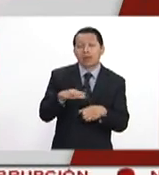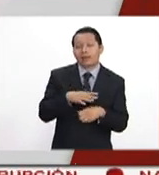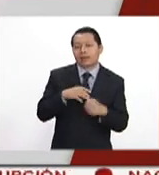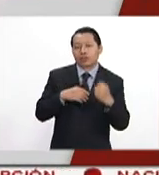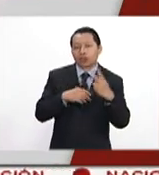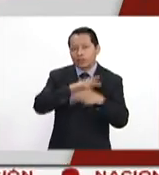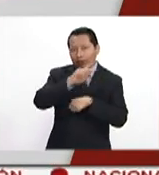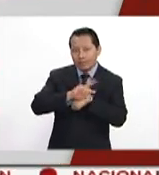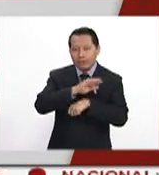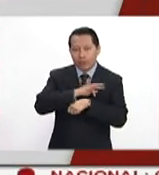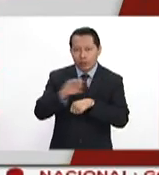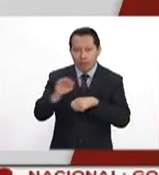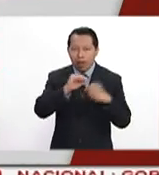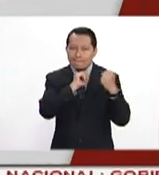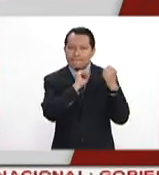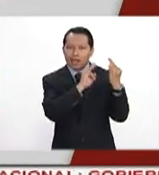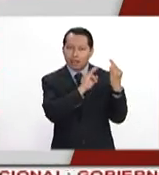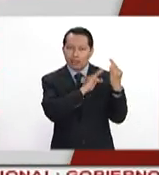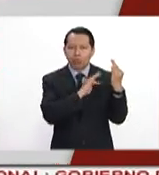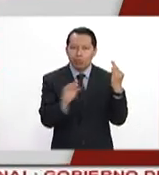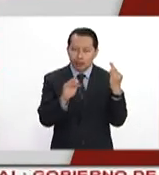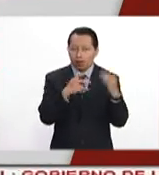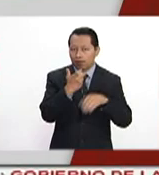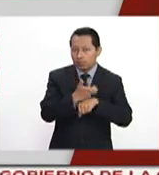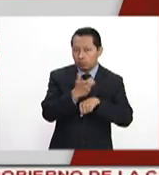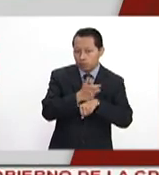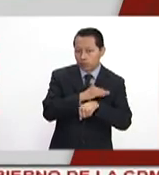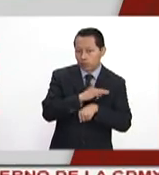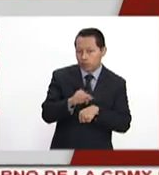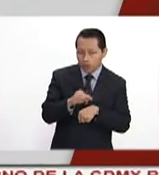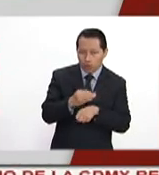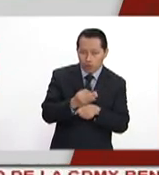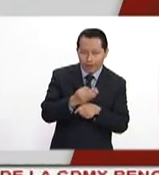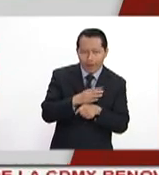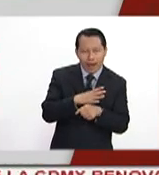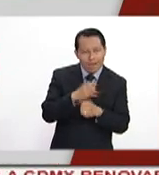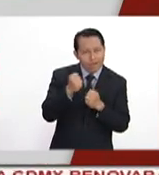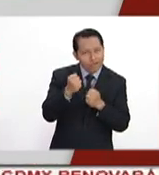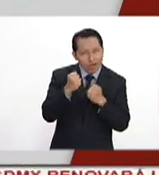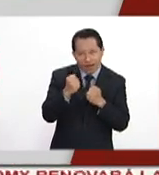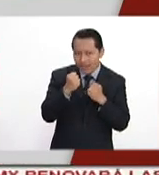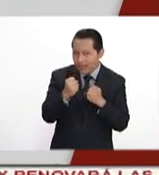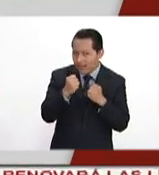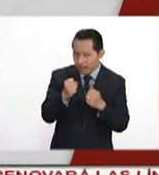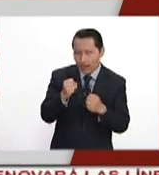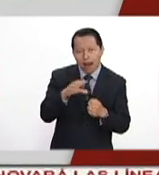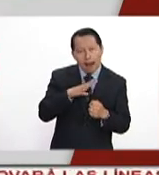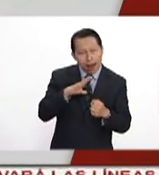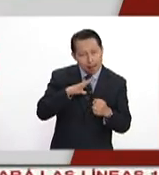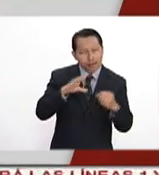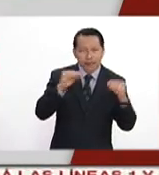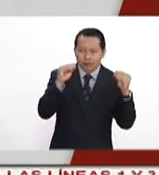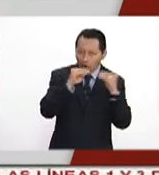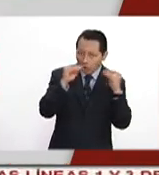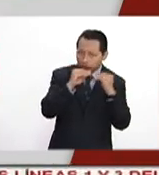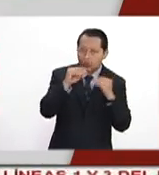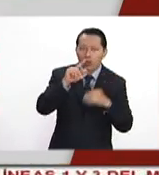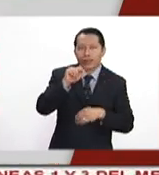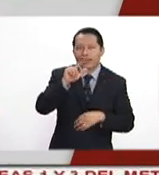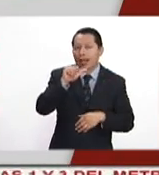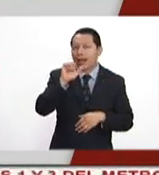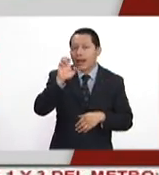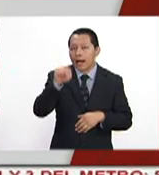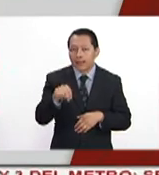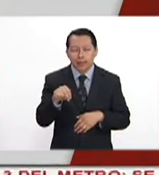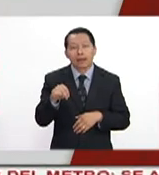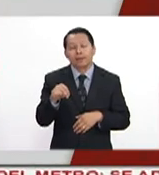dos países que pueden hacerle frente precisamente a los Estados Unidos en esta intensa y definitoria negociación sobre el Tratado de Libre Comercio con